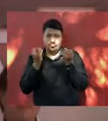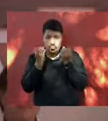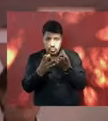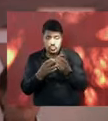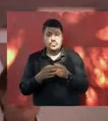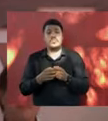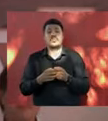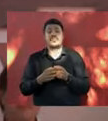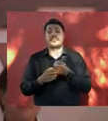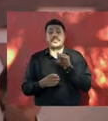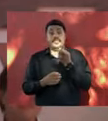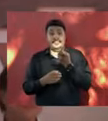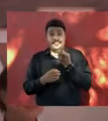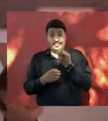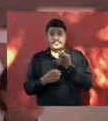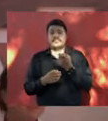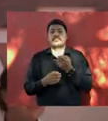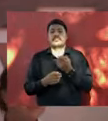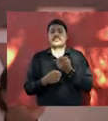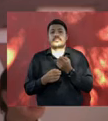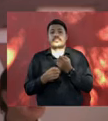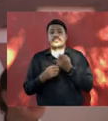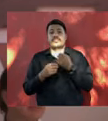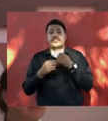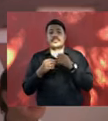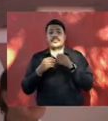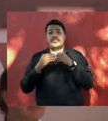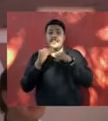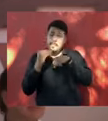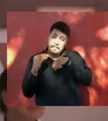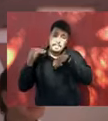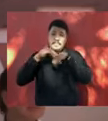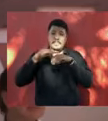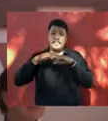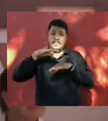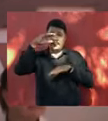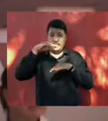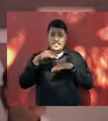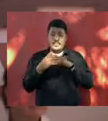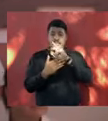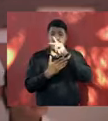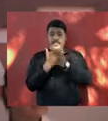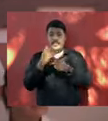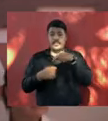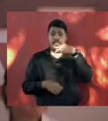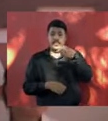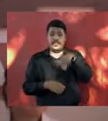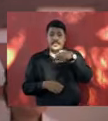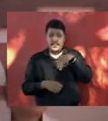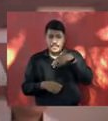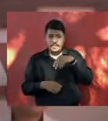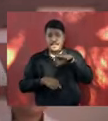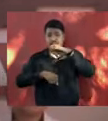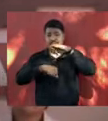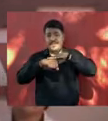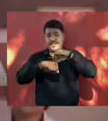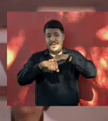lo vamos a complementar con un programa que llamamos Farmacias del Bienestar,